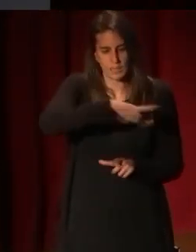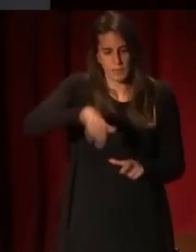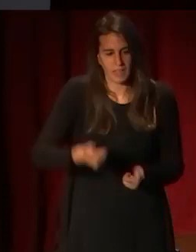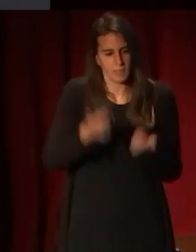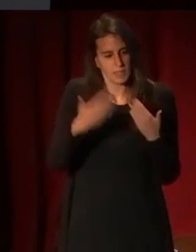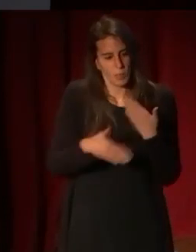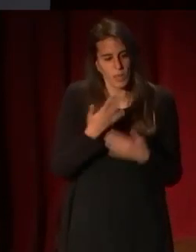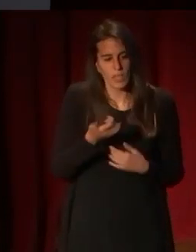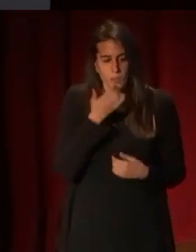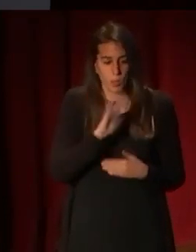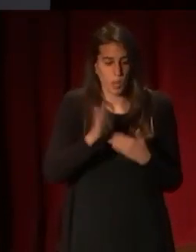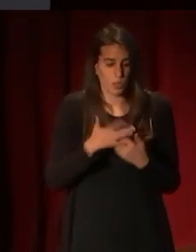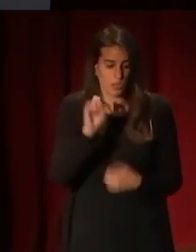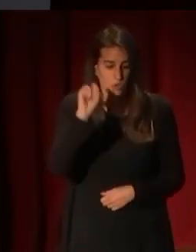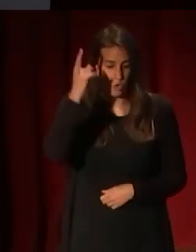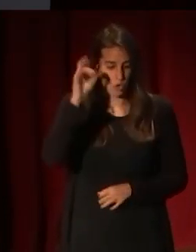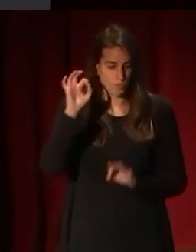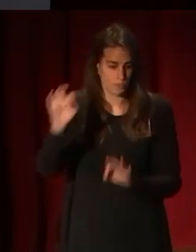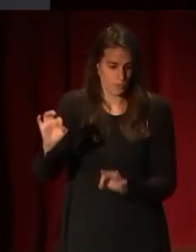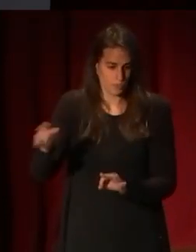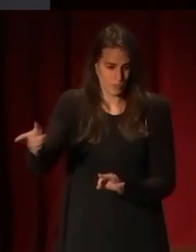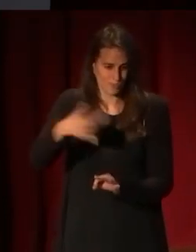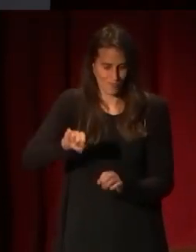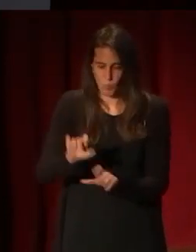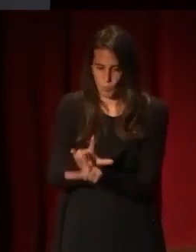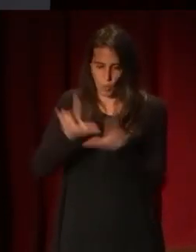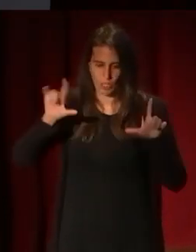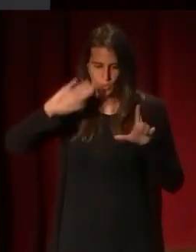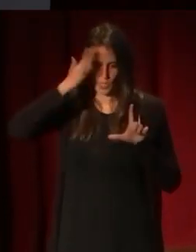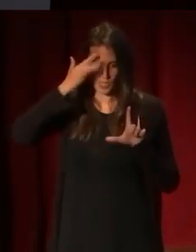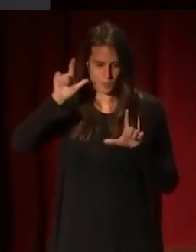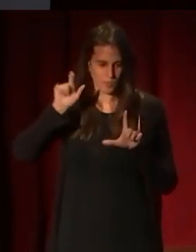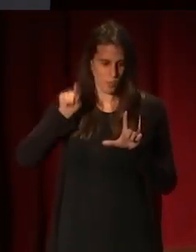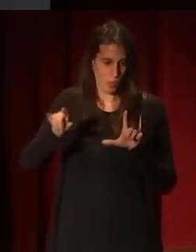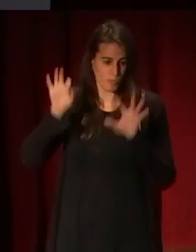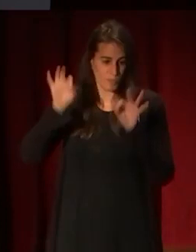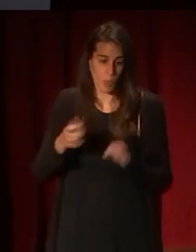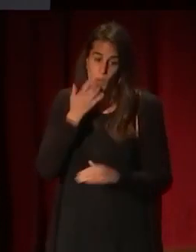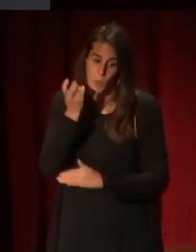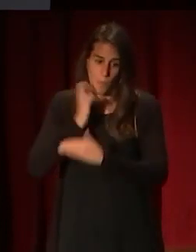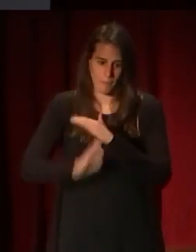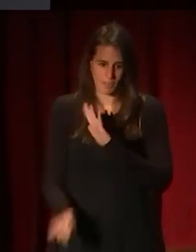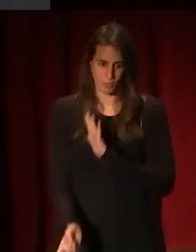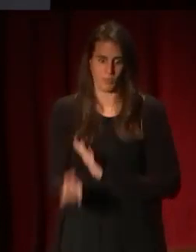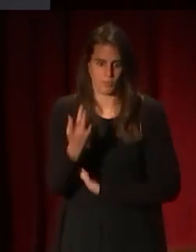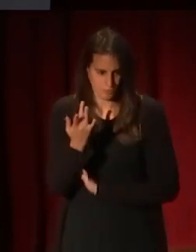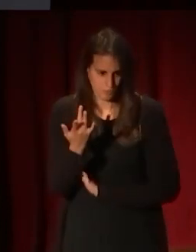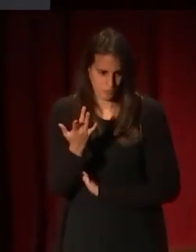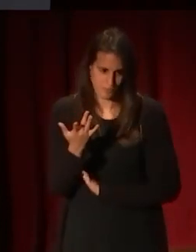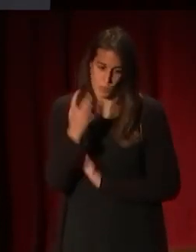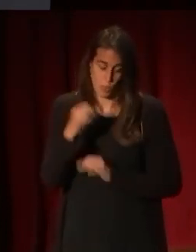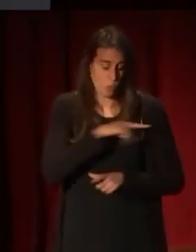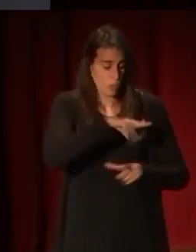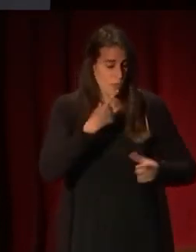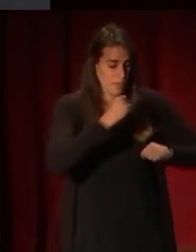modernas como la puerta del sol que terminó haciéndose con todo el protagonismo sobre todo cuando llegó el metro a la puerta del sol y si nos paso por la